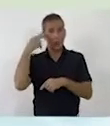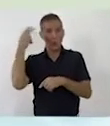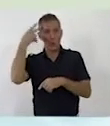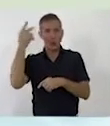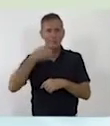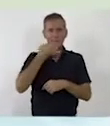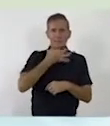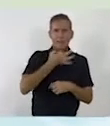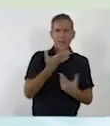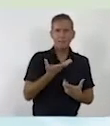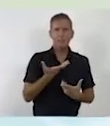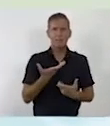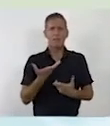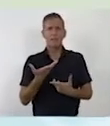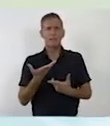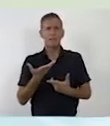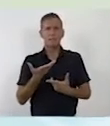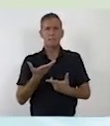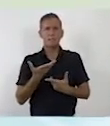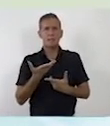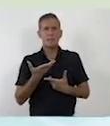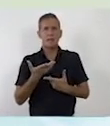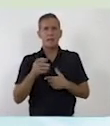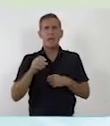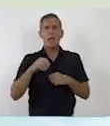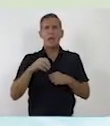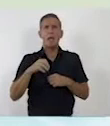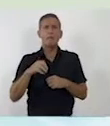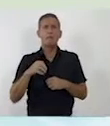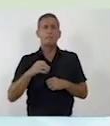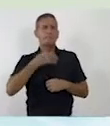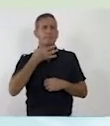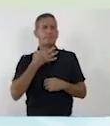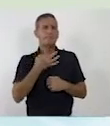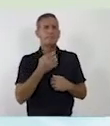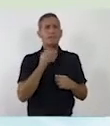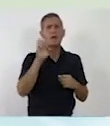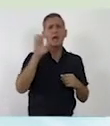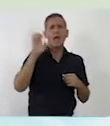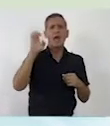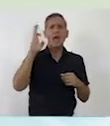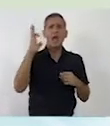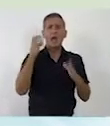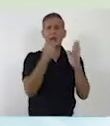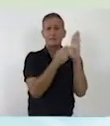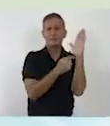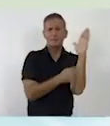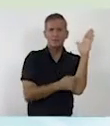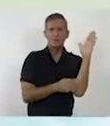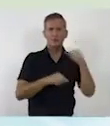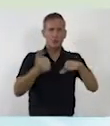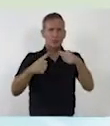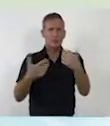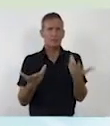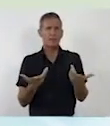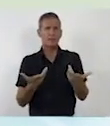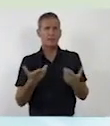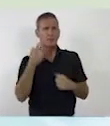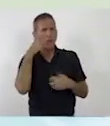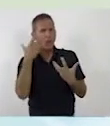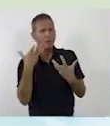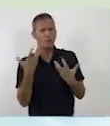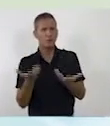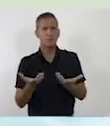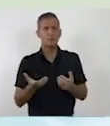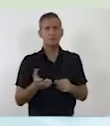Otra habilidad es explicar. En el caso de explicar, vamos a tener en cuenta ahí los factores que afectan la velocidad de las reacciones químicas.